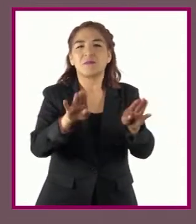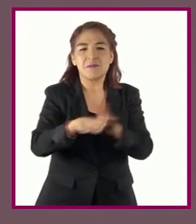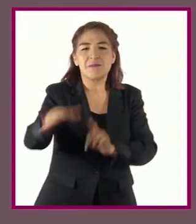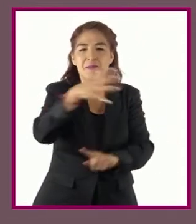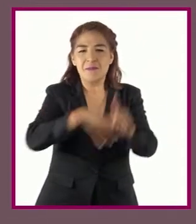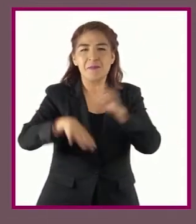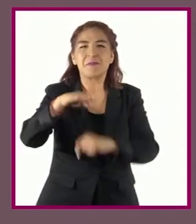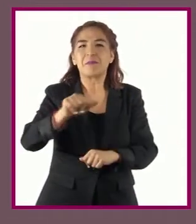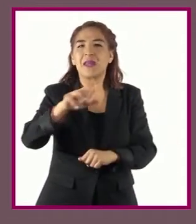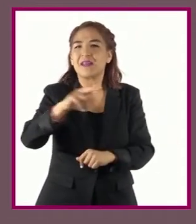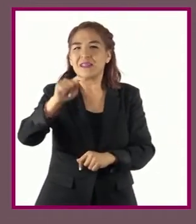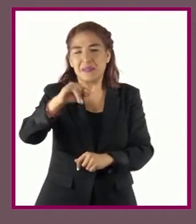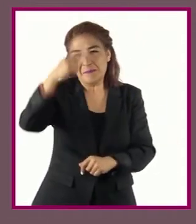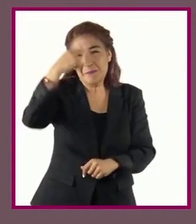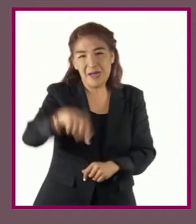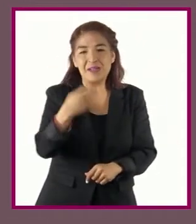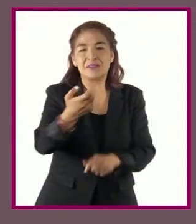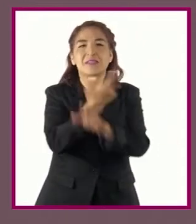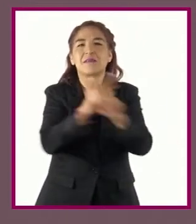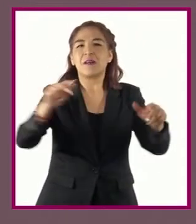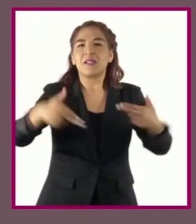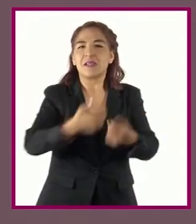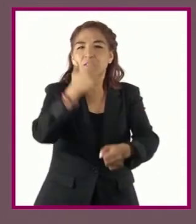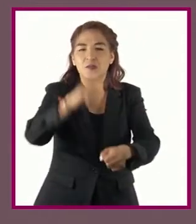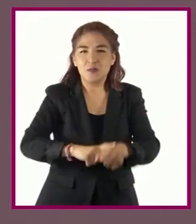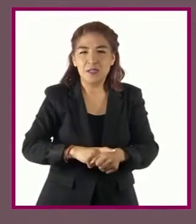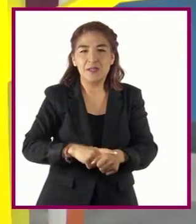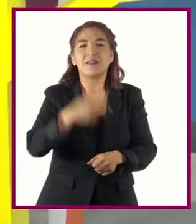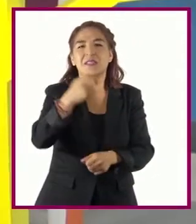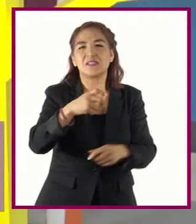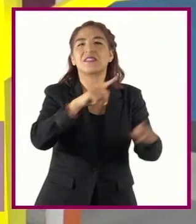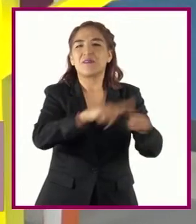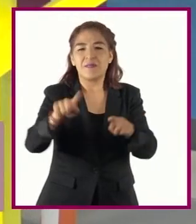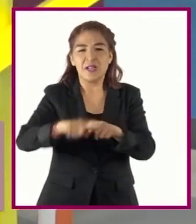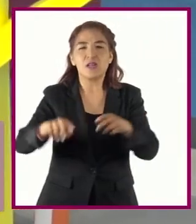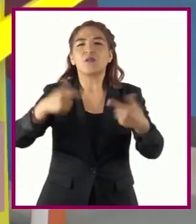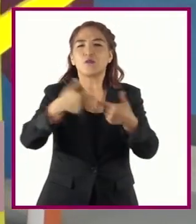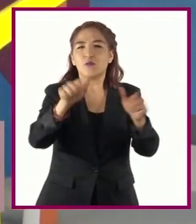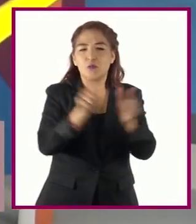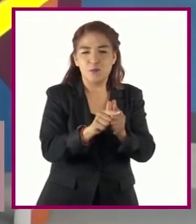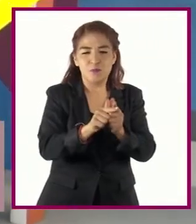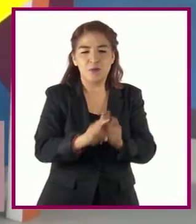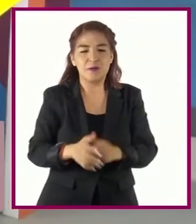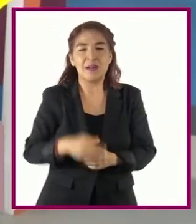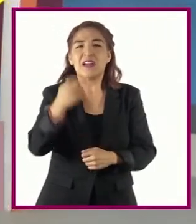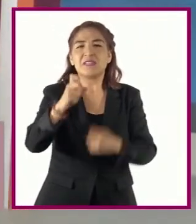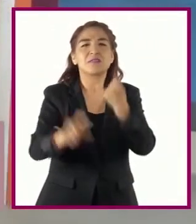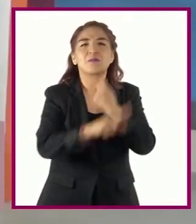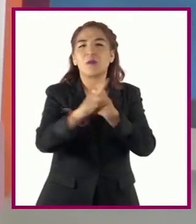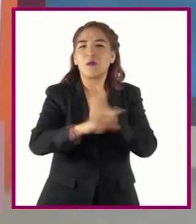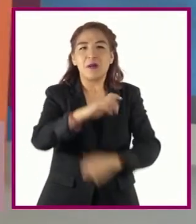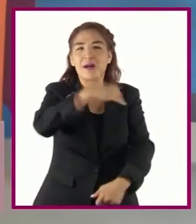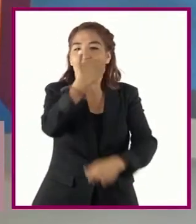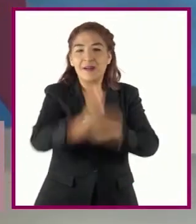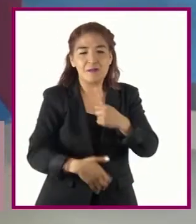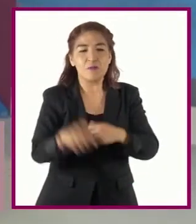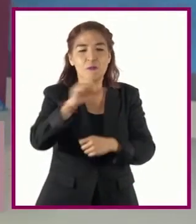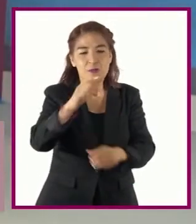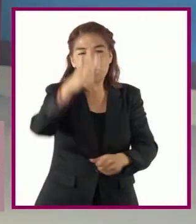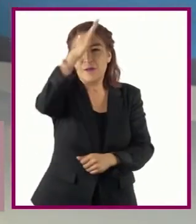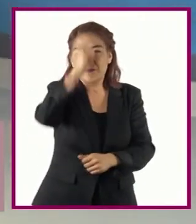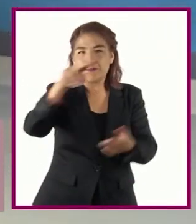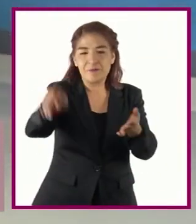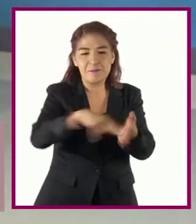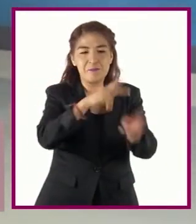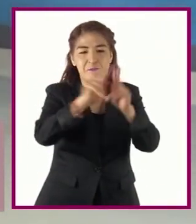Martí para la Liberación Nacional los diversos grupos guerrilleros. El conflicto terminó con la firma de los acuerdos de paz